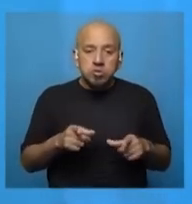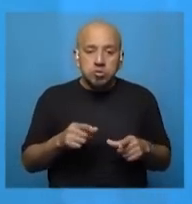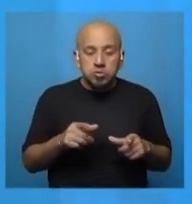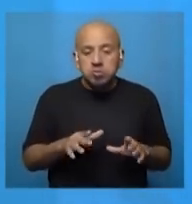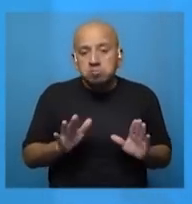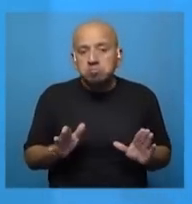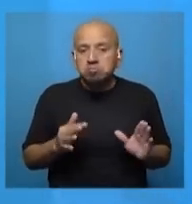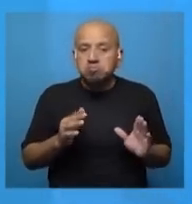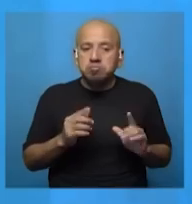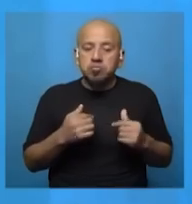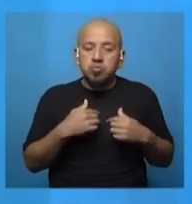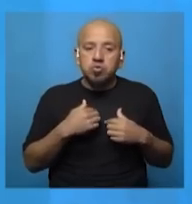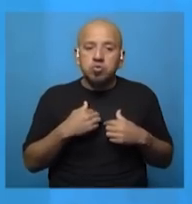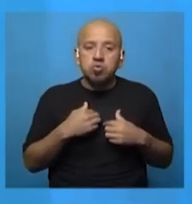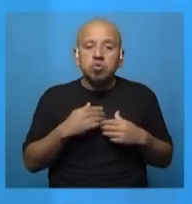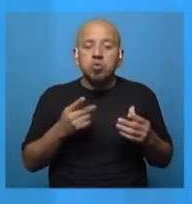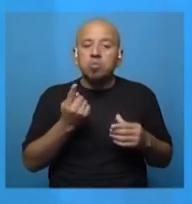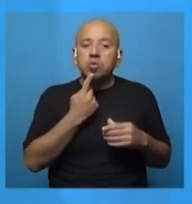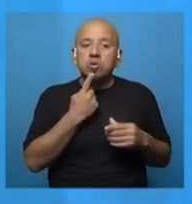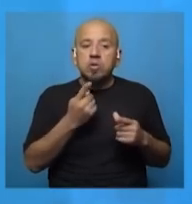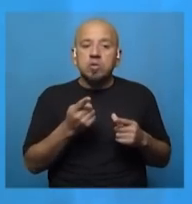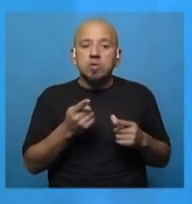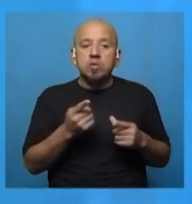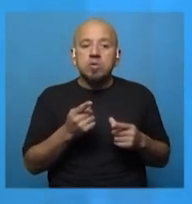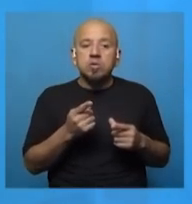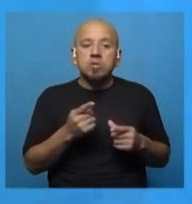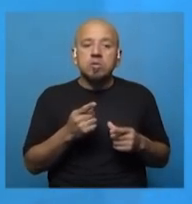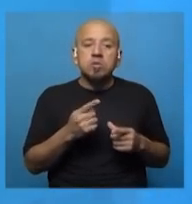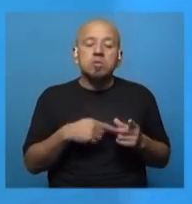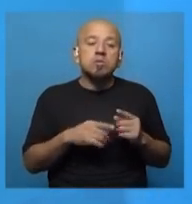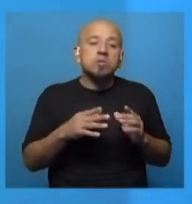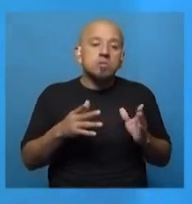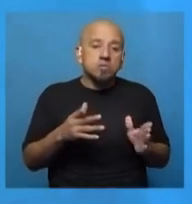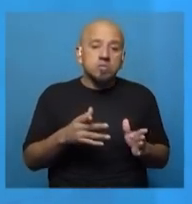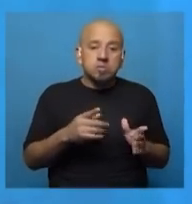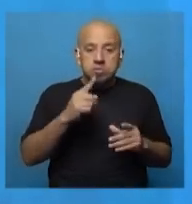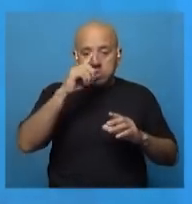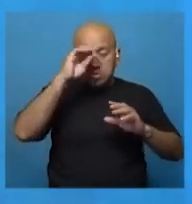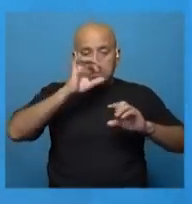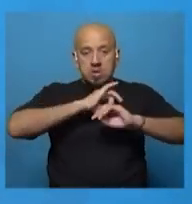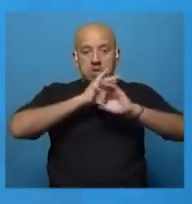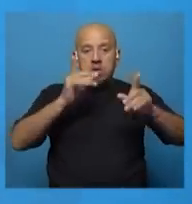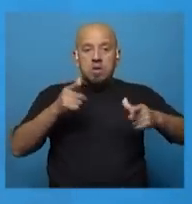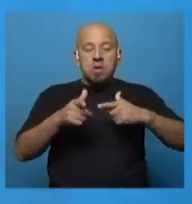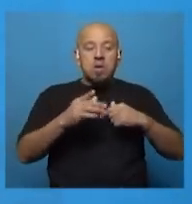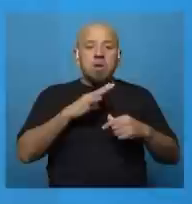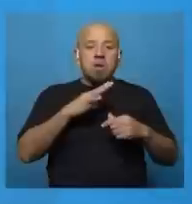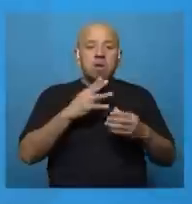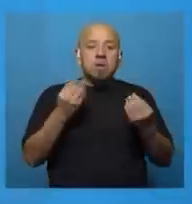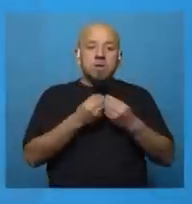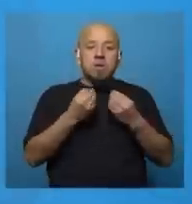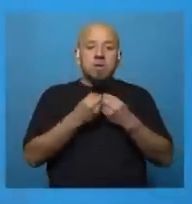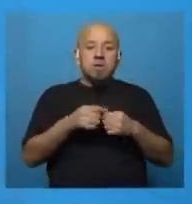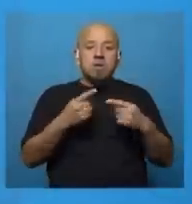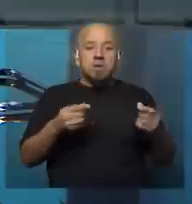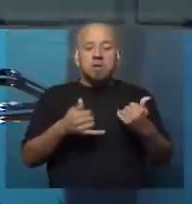nuestro cuestionamiento es político está claro que de cancillería el Ministerio interior hubo mucha reticencia